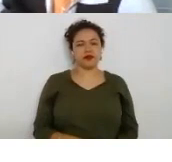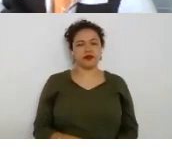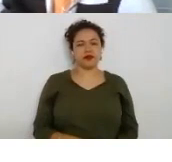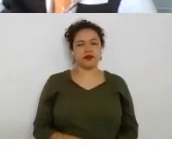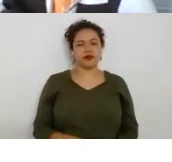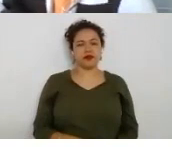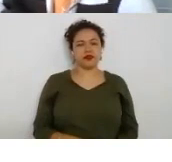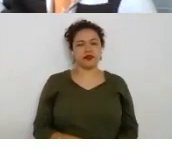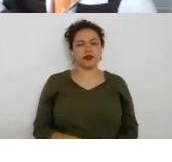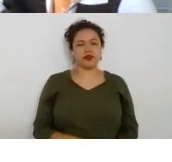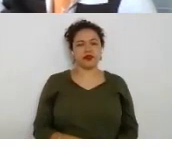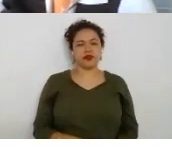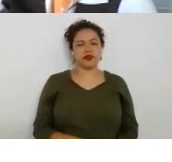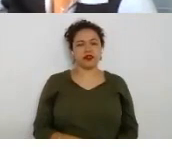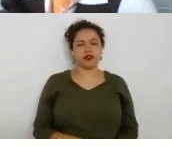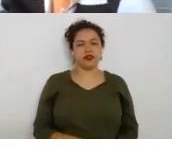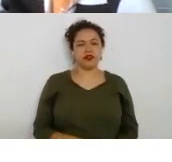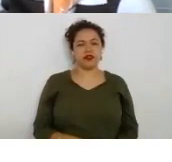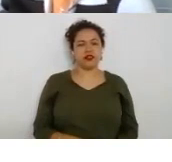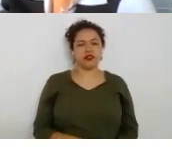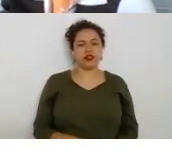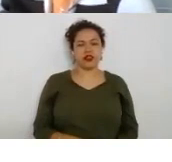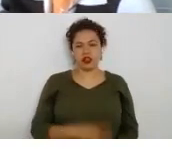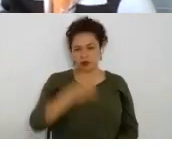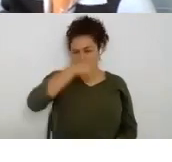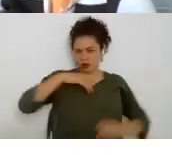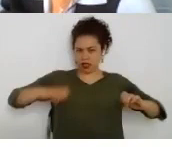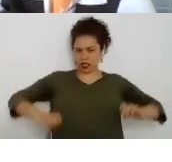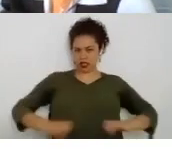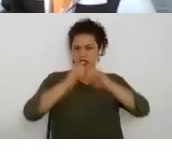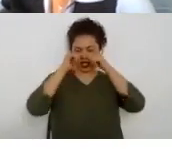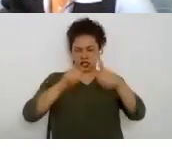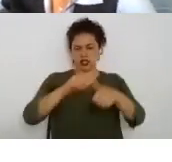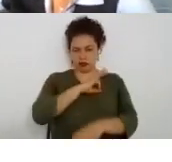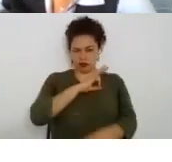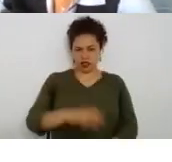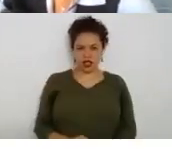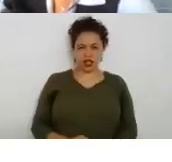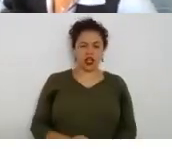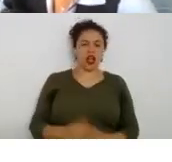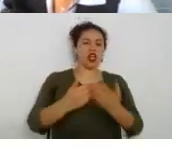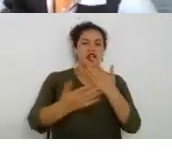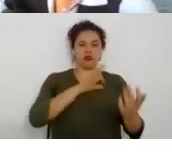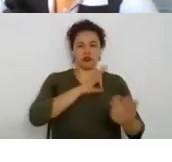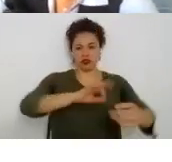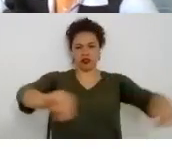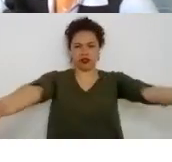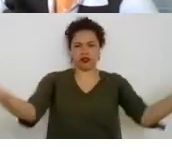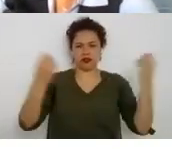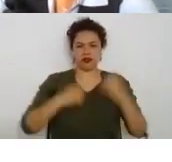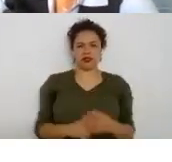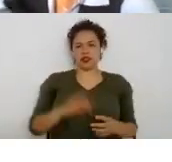llegue a atender una situación de emergencia, antes de que yo comience a tomar acción, recordemos que tuvimos que haber hecho algo